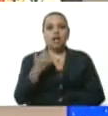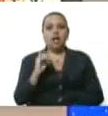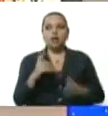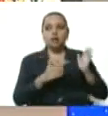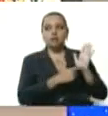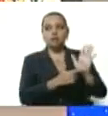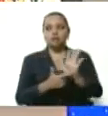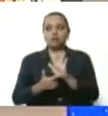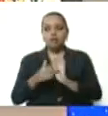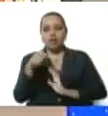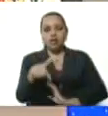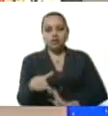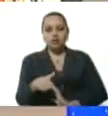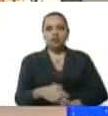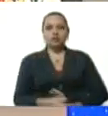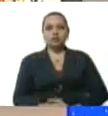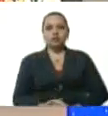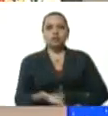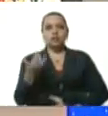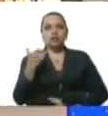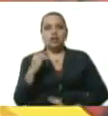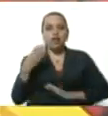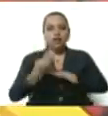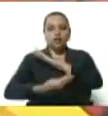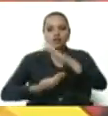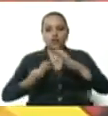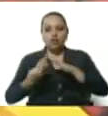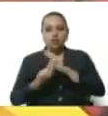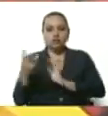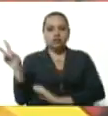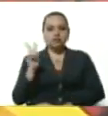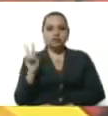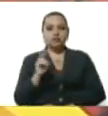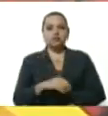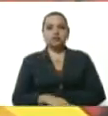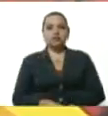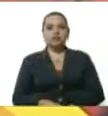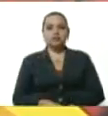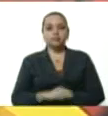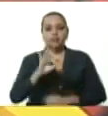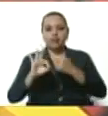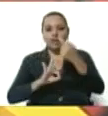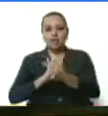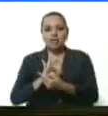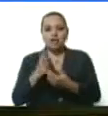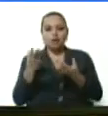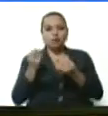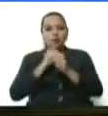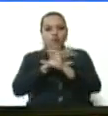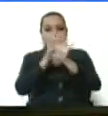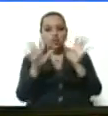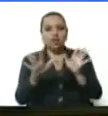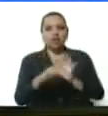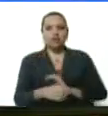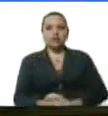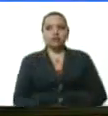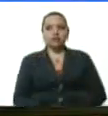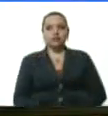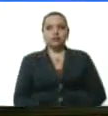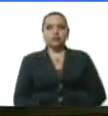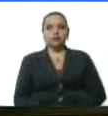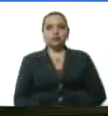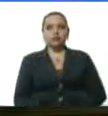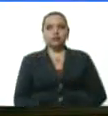publicado este memorando, donde están los fundamentos de Venezuela. Tres partes muy claras, distinguido